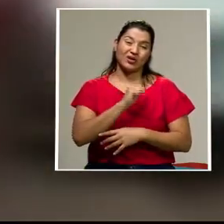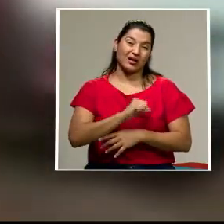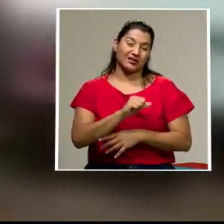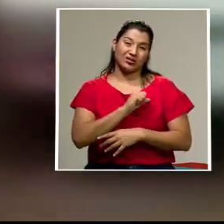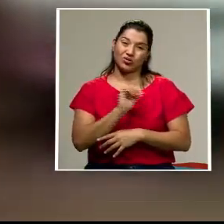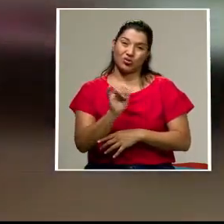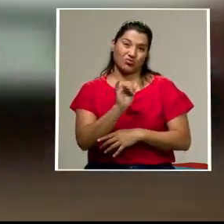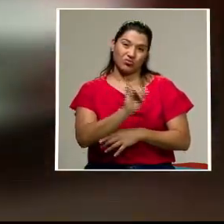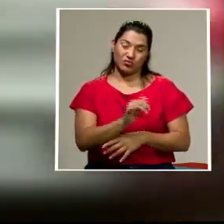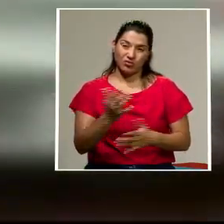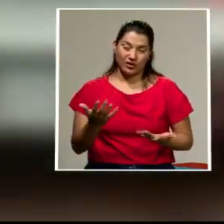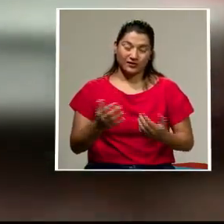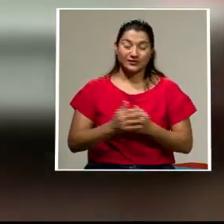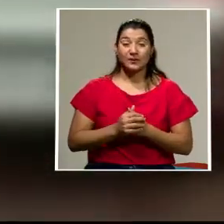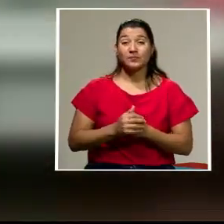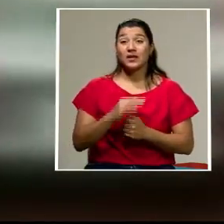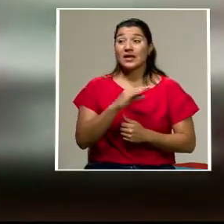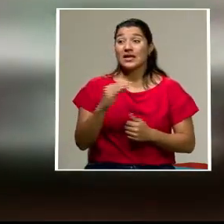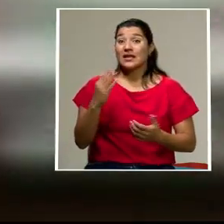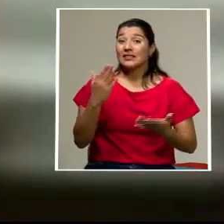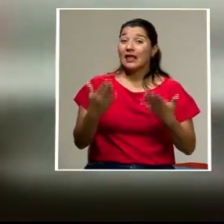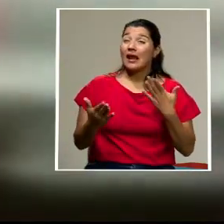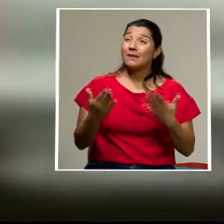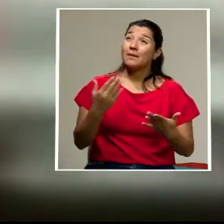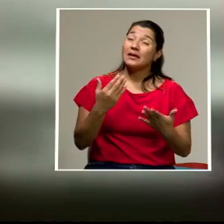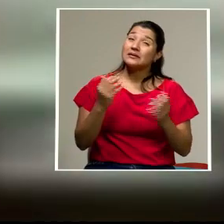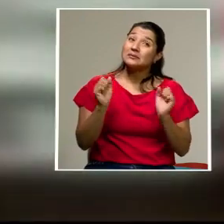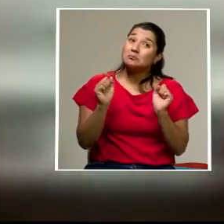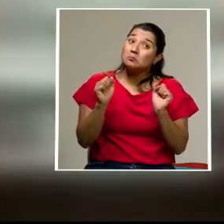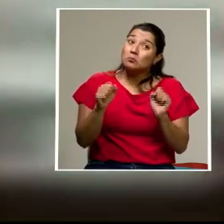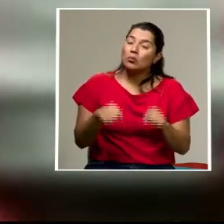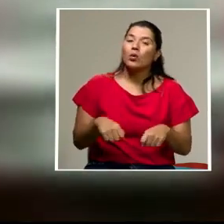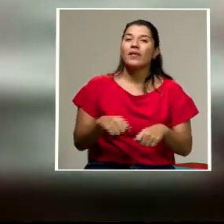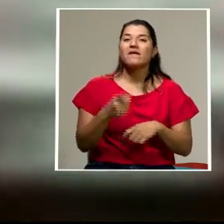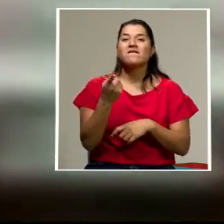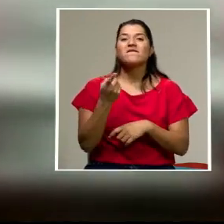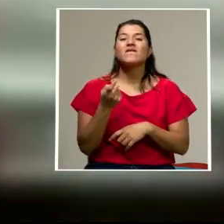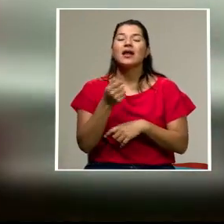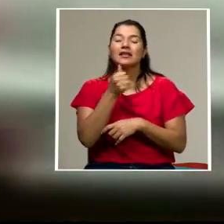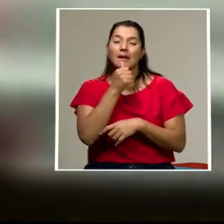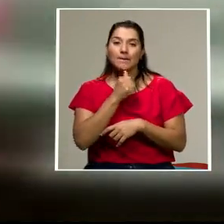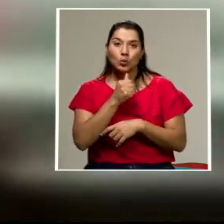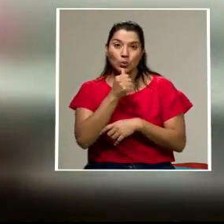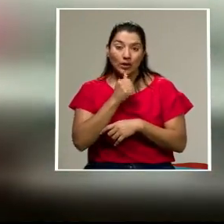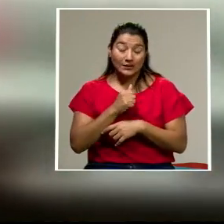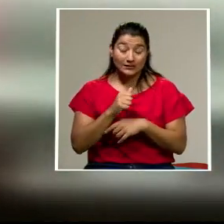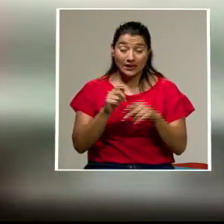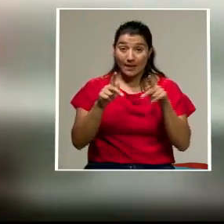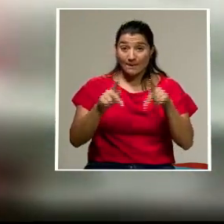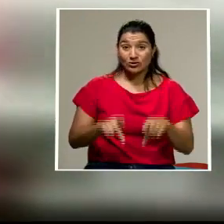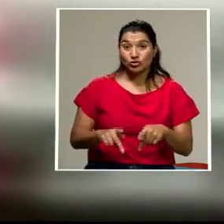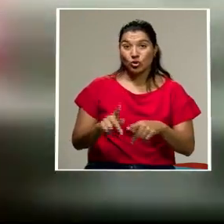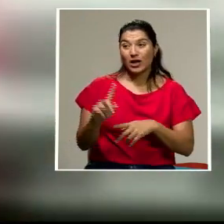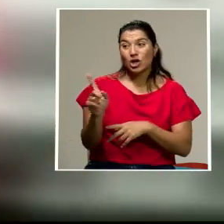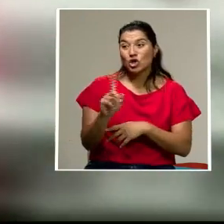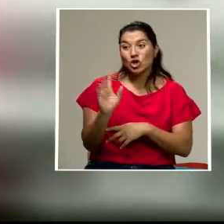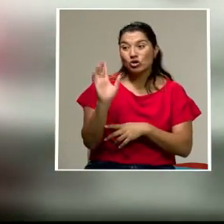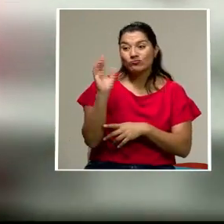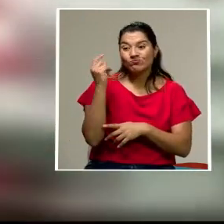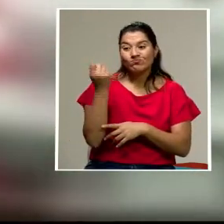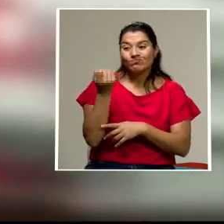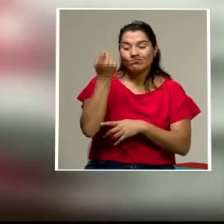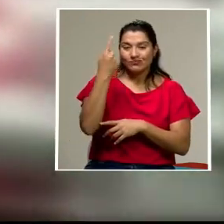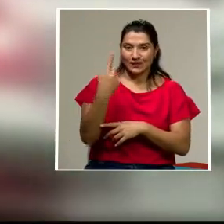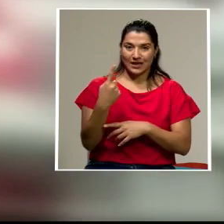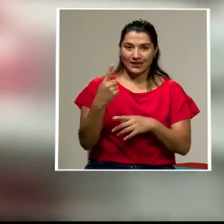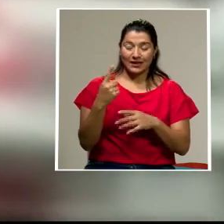que obviamente, y quizás yo podría llamar imprudencias de las personas, ¿verdad? Que no miden el daño, quizás ellos, cuando